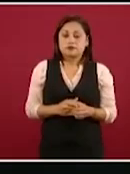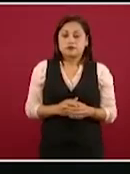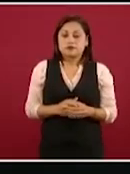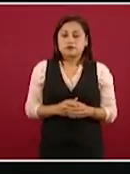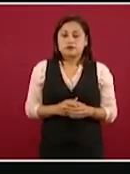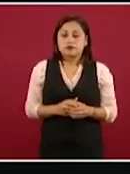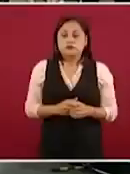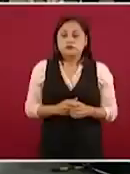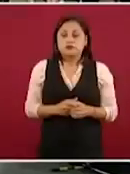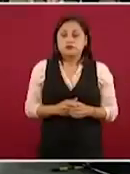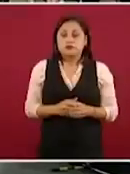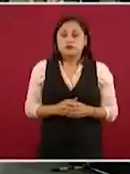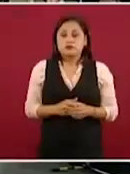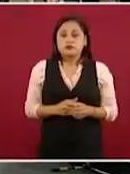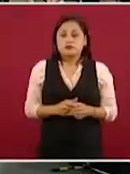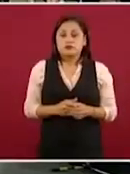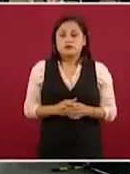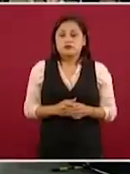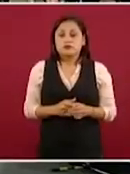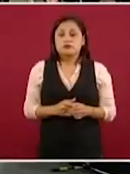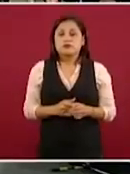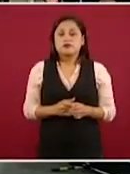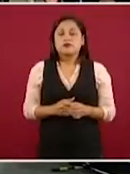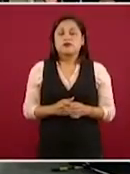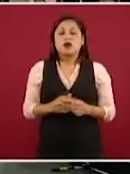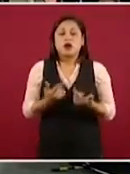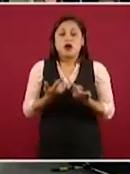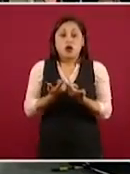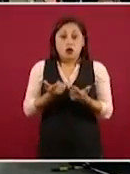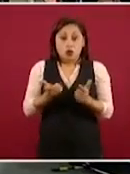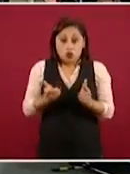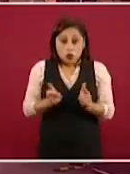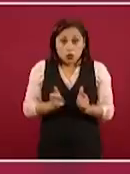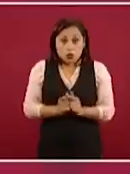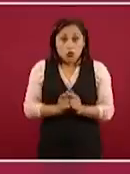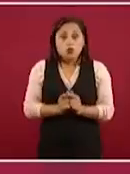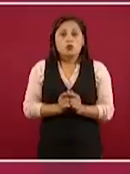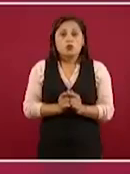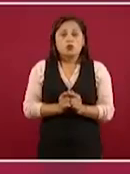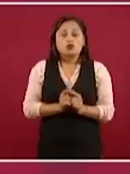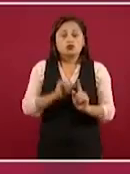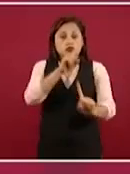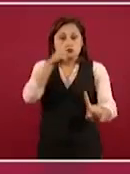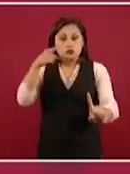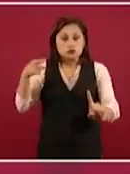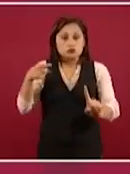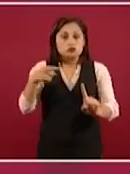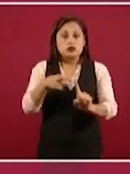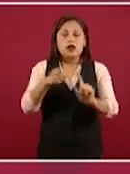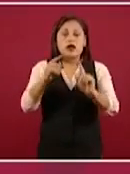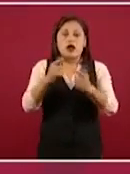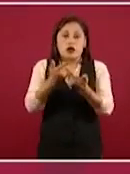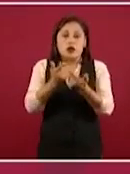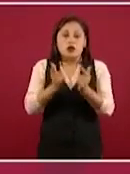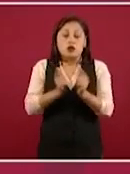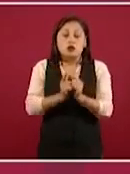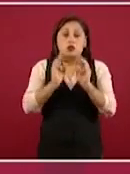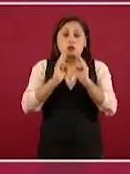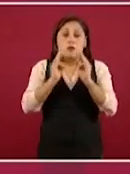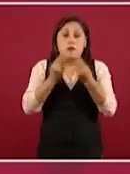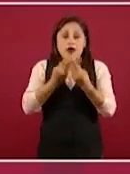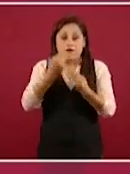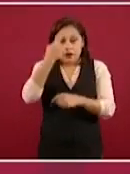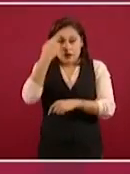como grupos especializados para traficar armas, no, sino son los grupos criminales, que los cárteles de la droga, los que